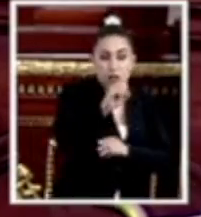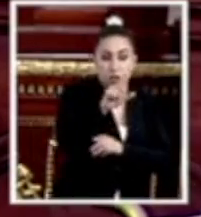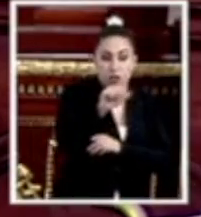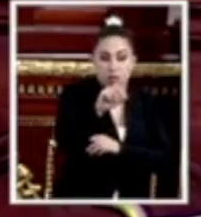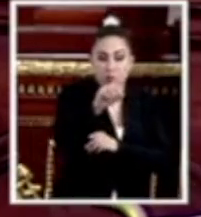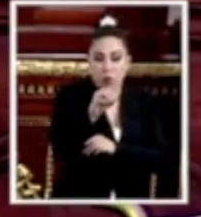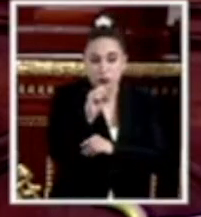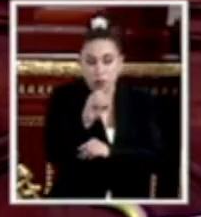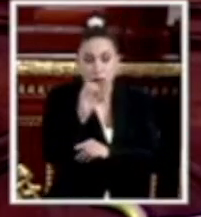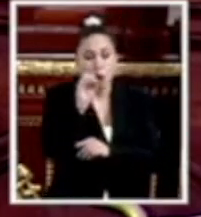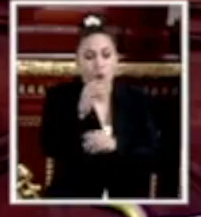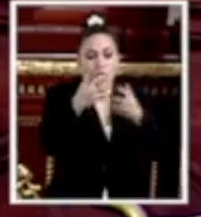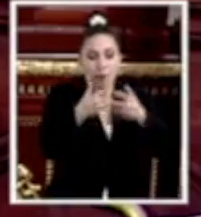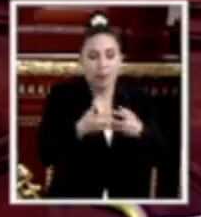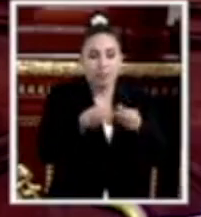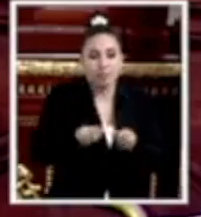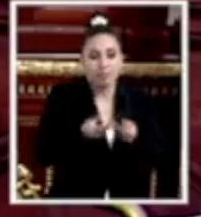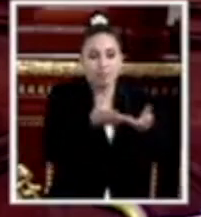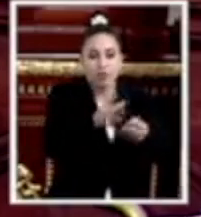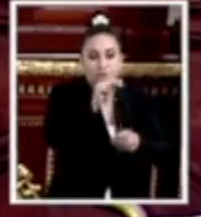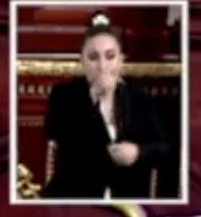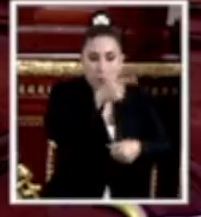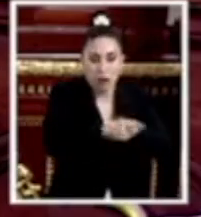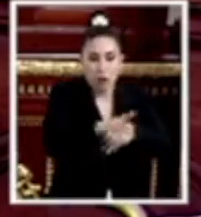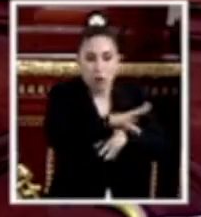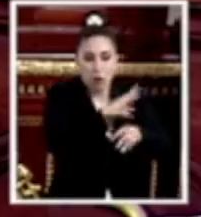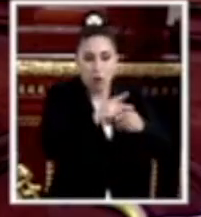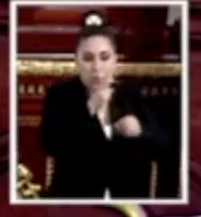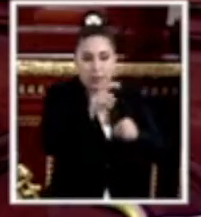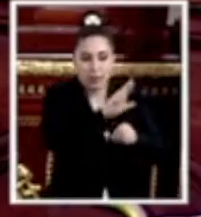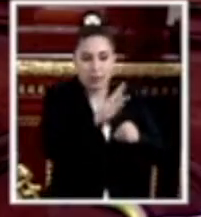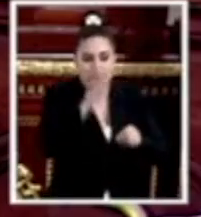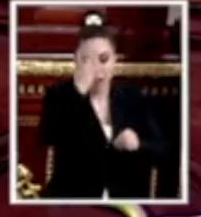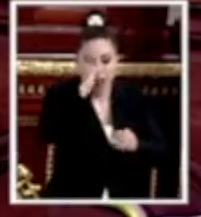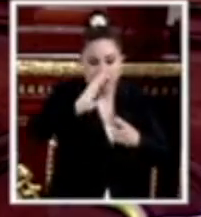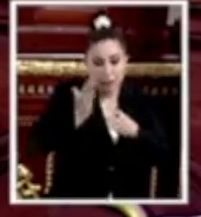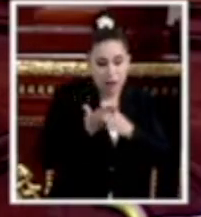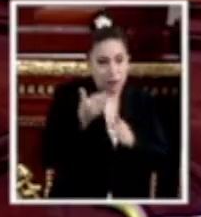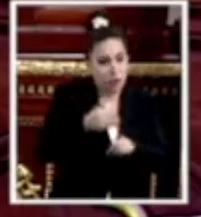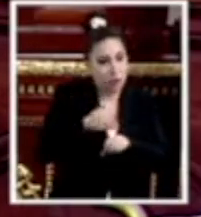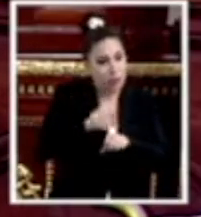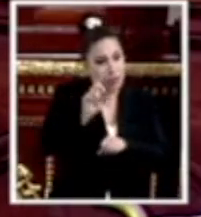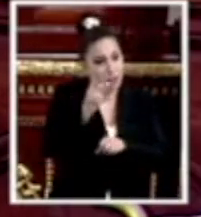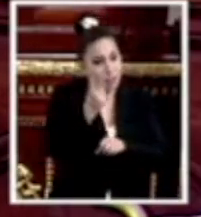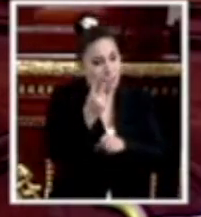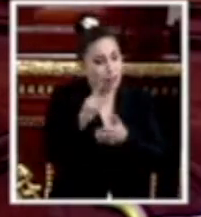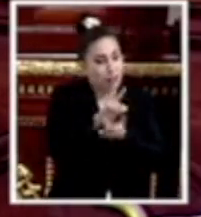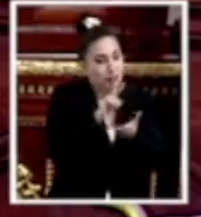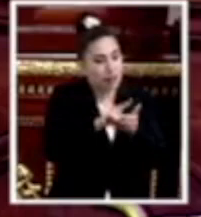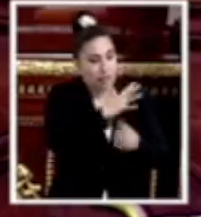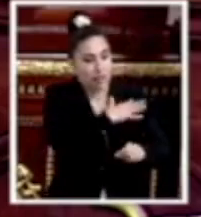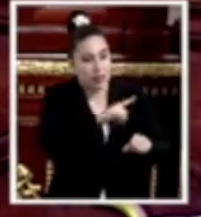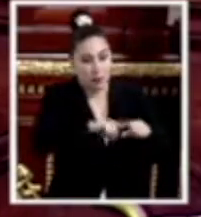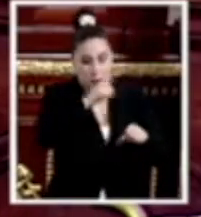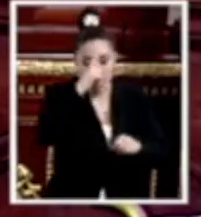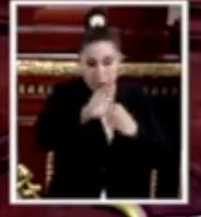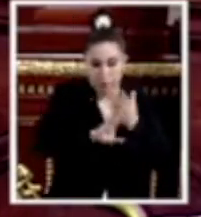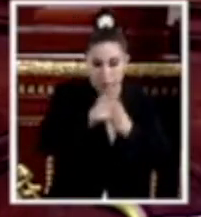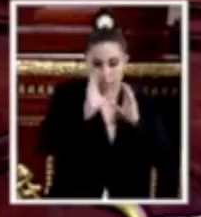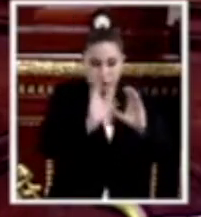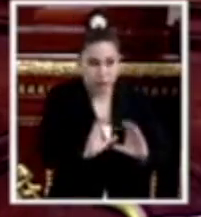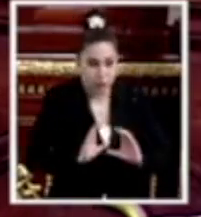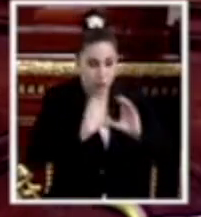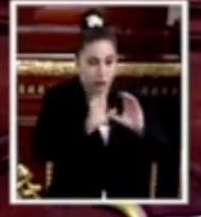peligrosos, los cuales se encuentran contemplados en la fracción 32 de la Ley General para la Prevención y Gestión